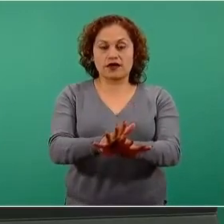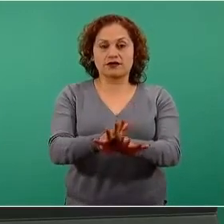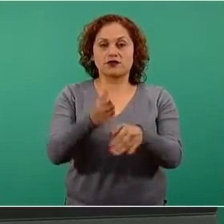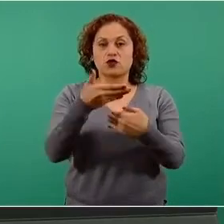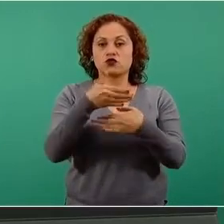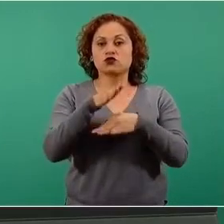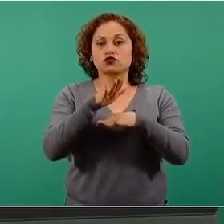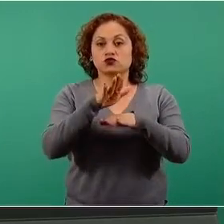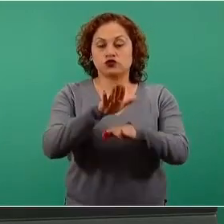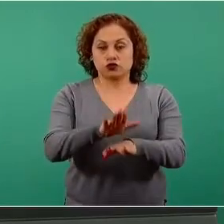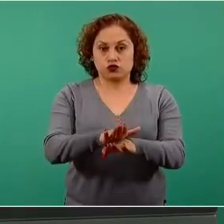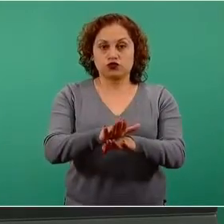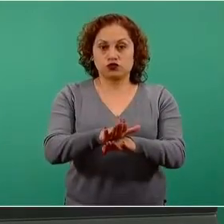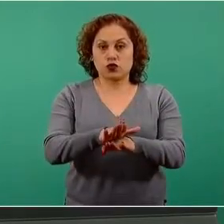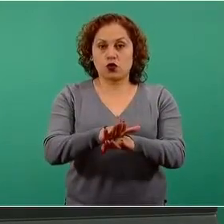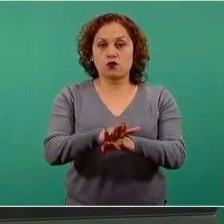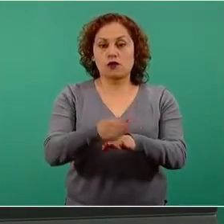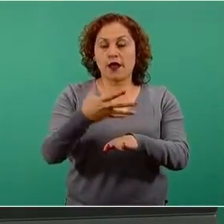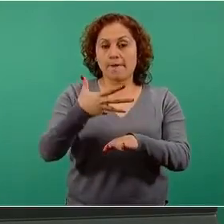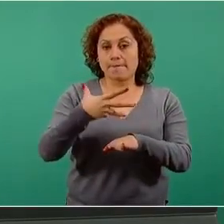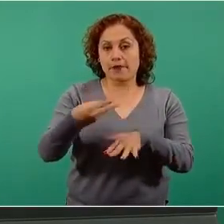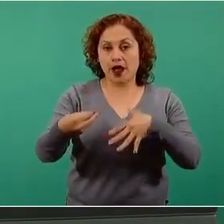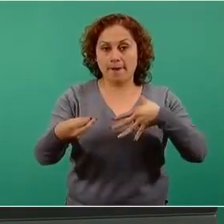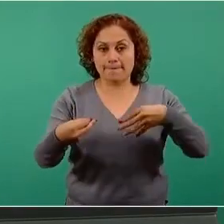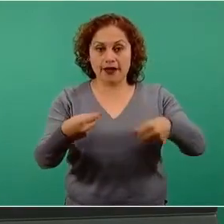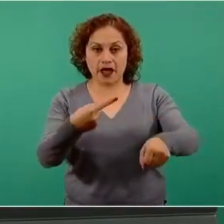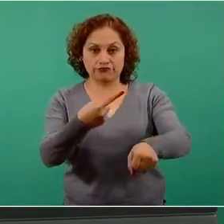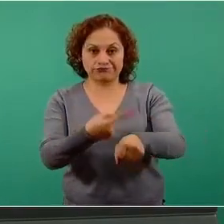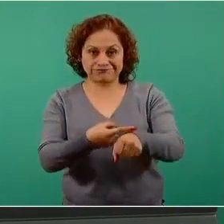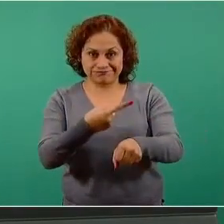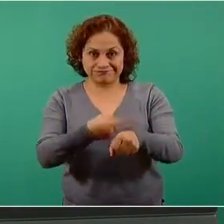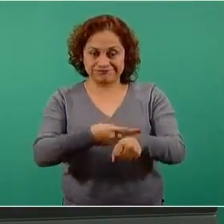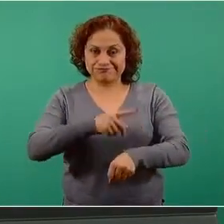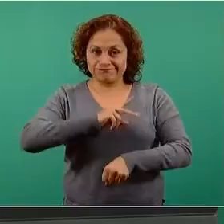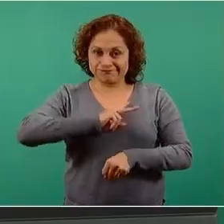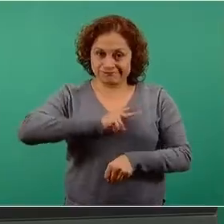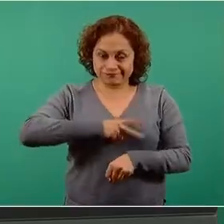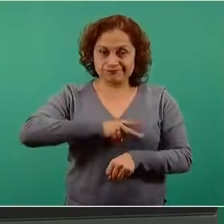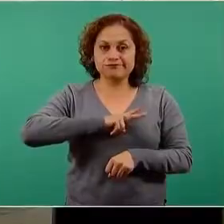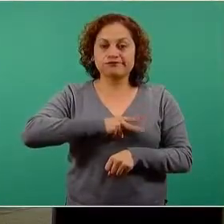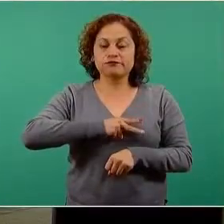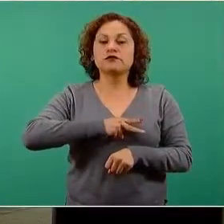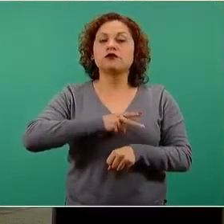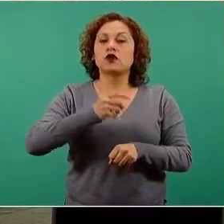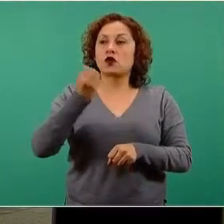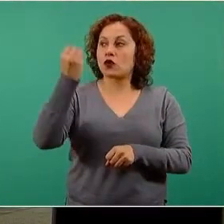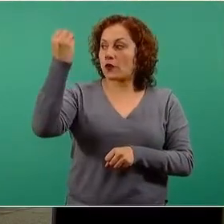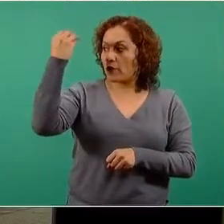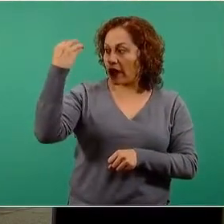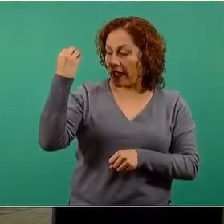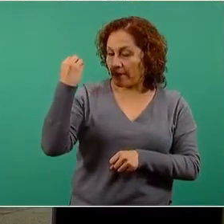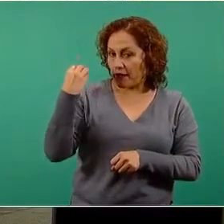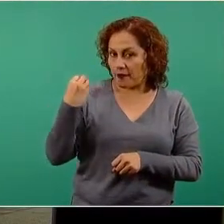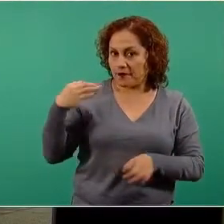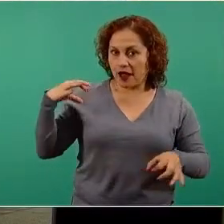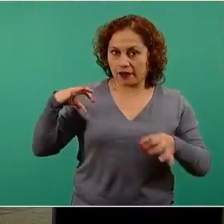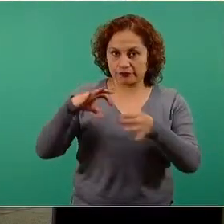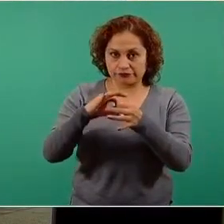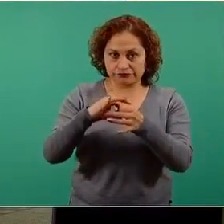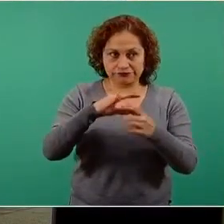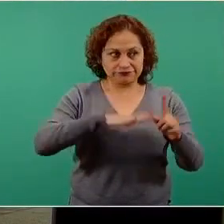guarda la epidemia, el semáforo de riesgo epidémico y